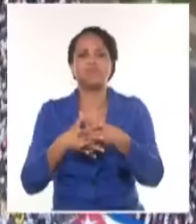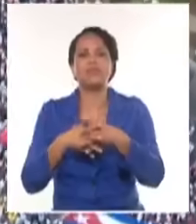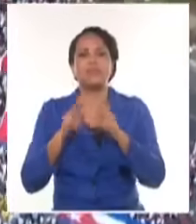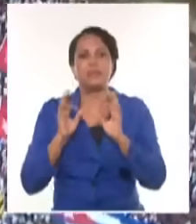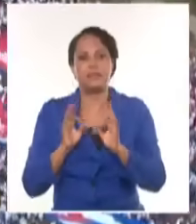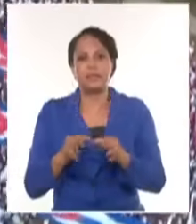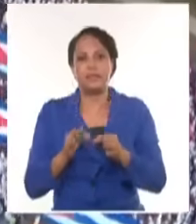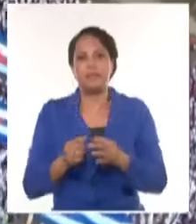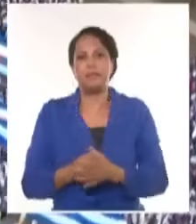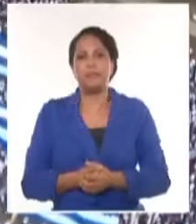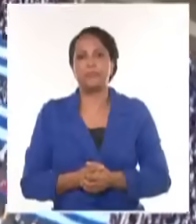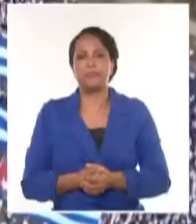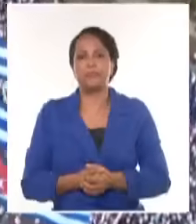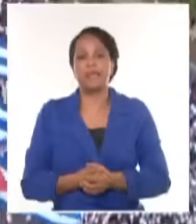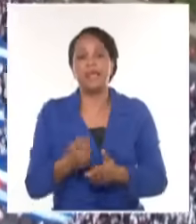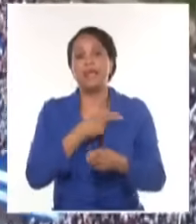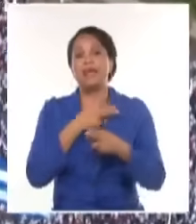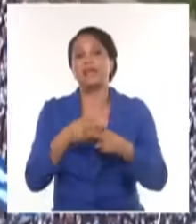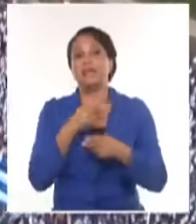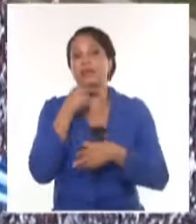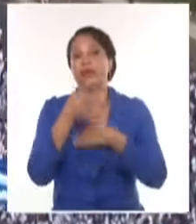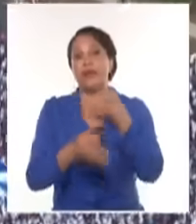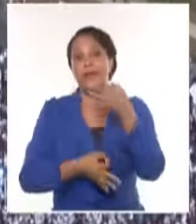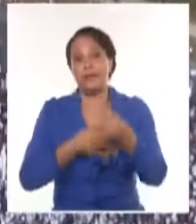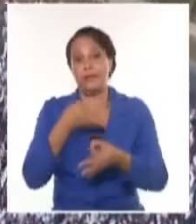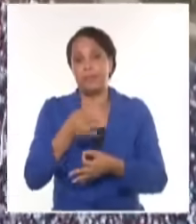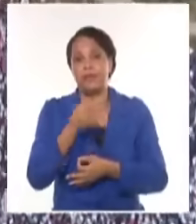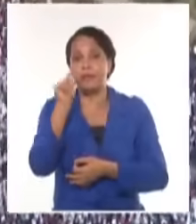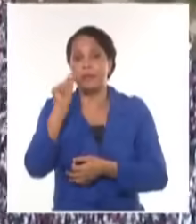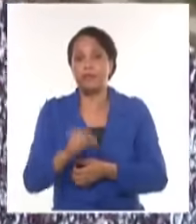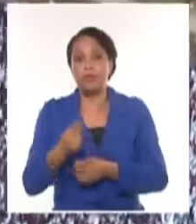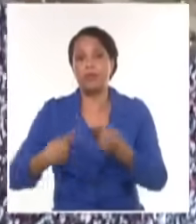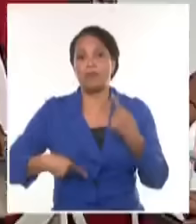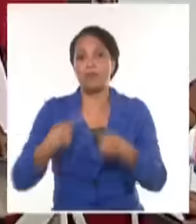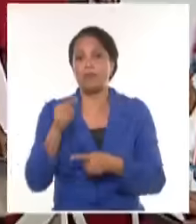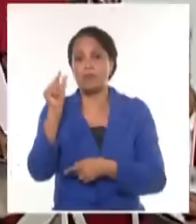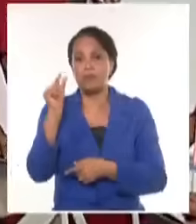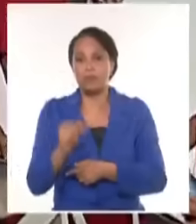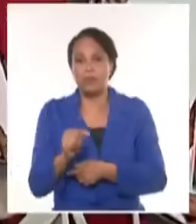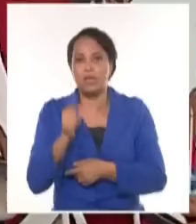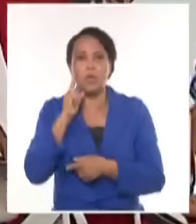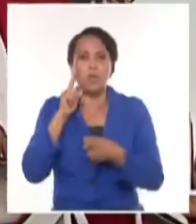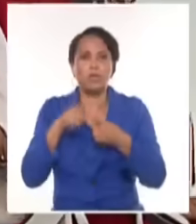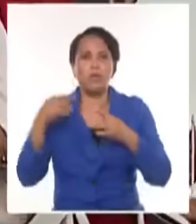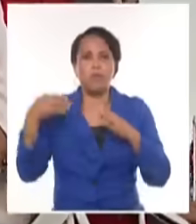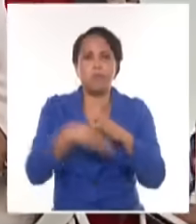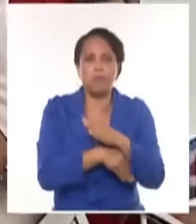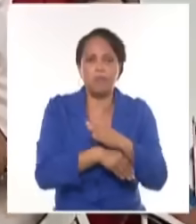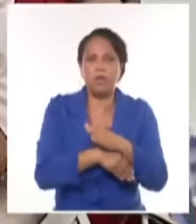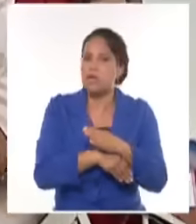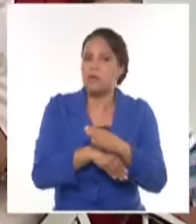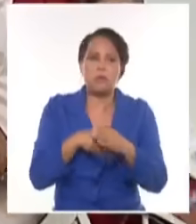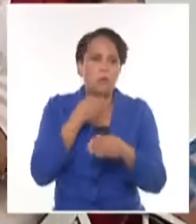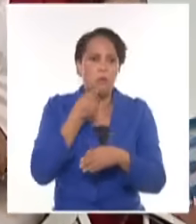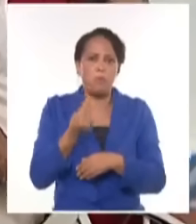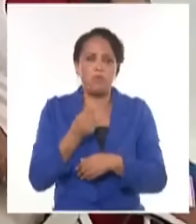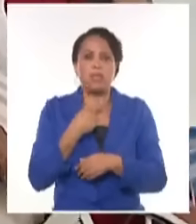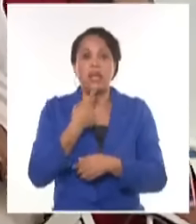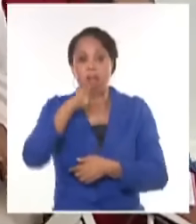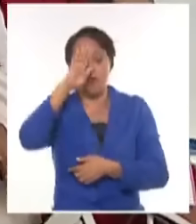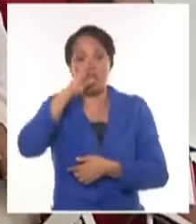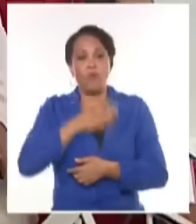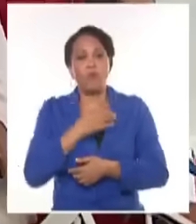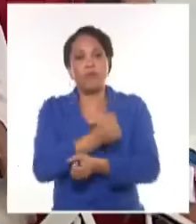con disfraces diplomáticos intentan quebrar la voluntad de un pueblo que resiste y no